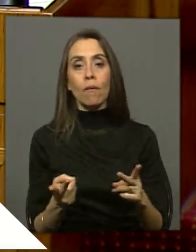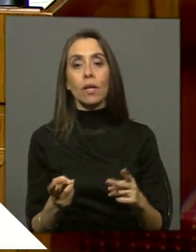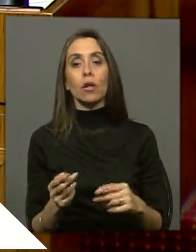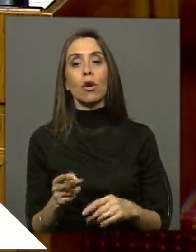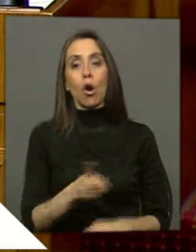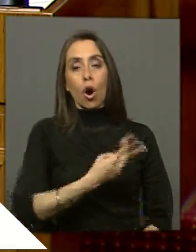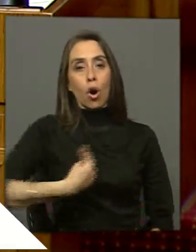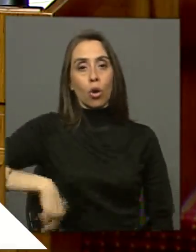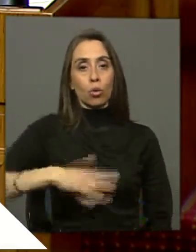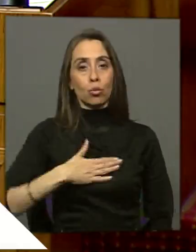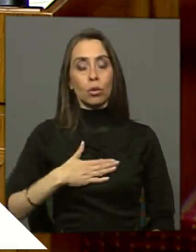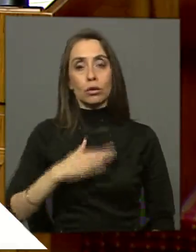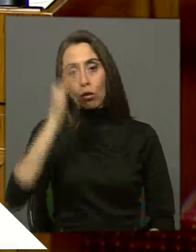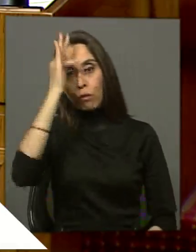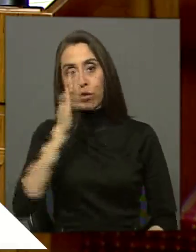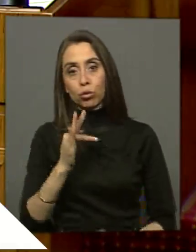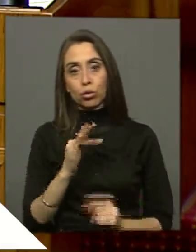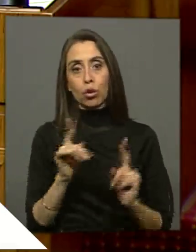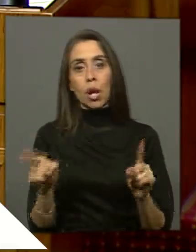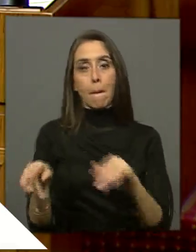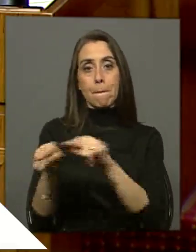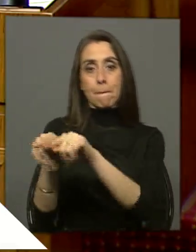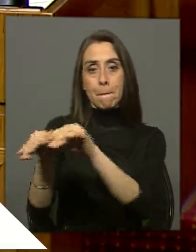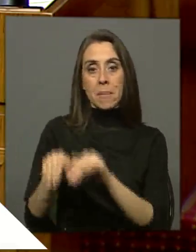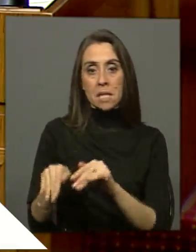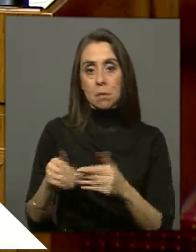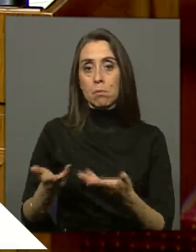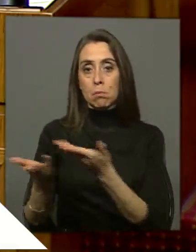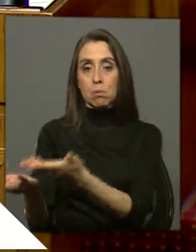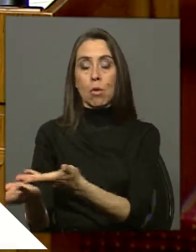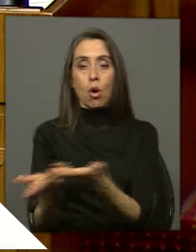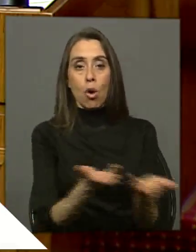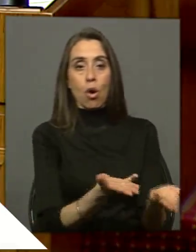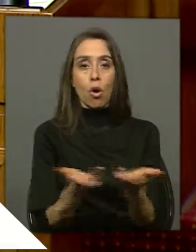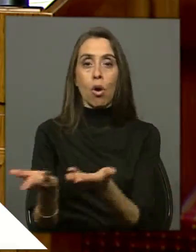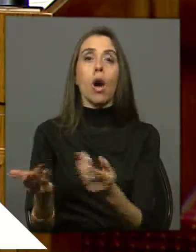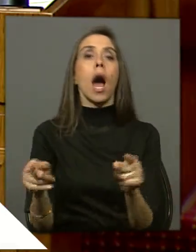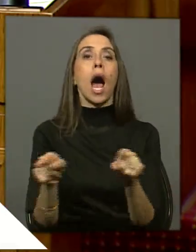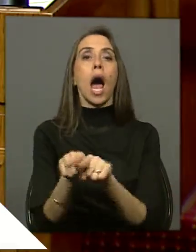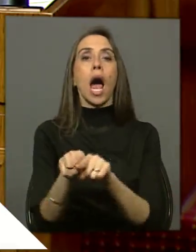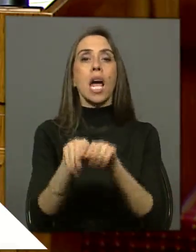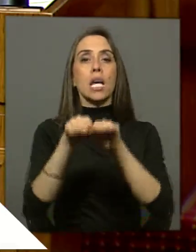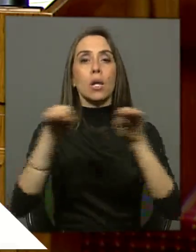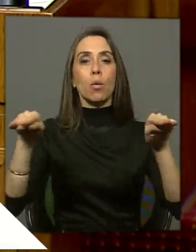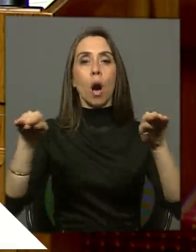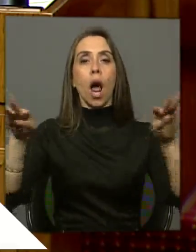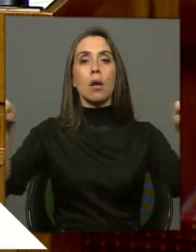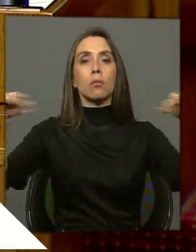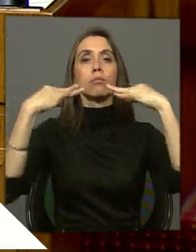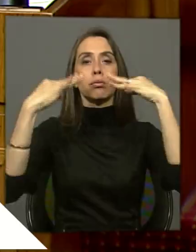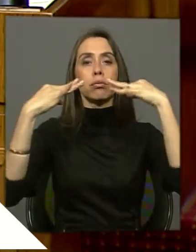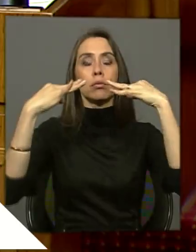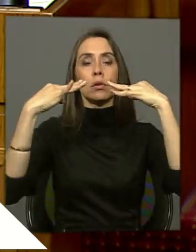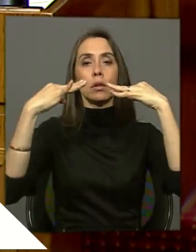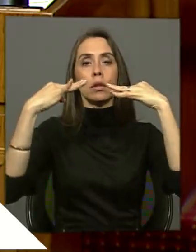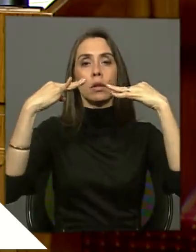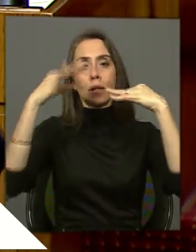nuestros funcionarios implica igualdad entre la opinión pública y ante